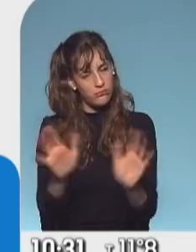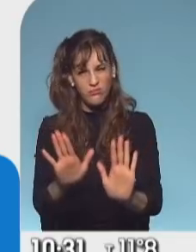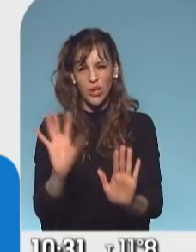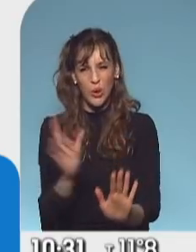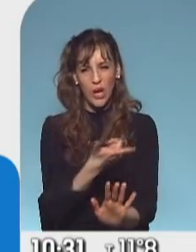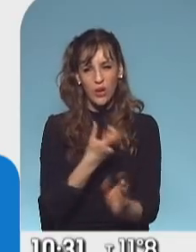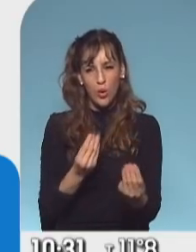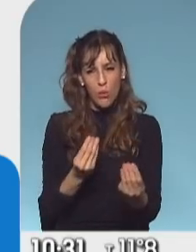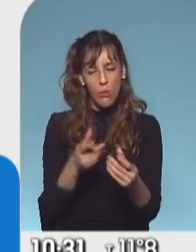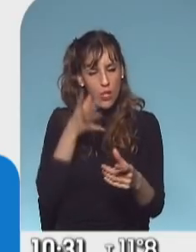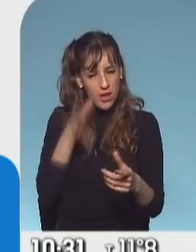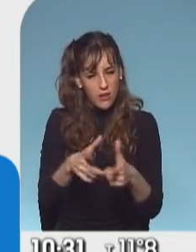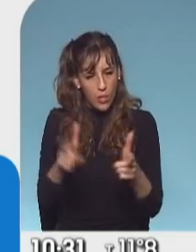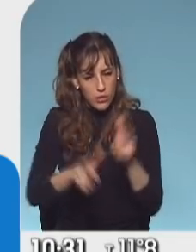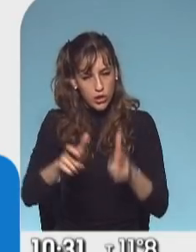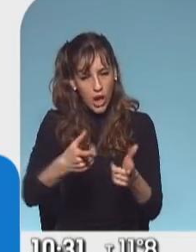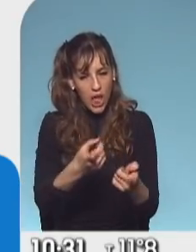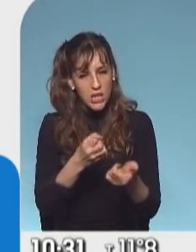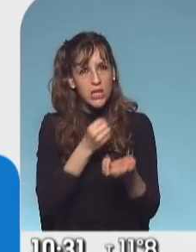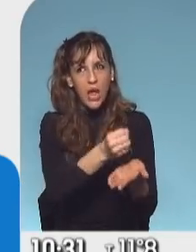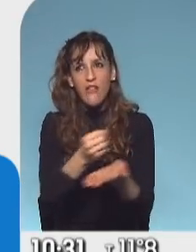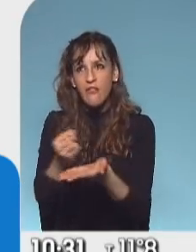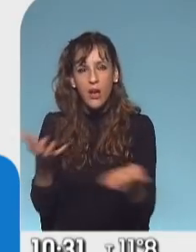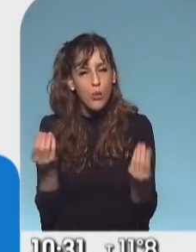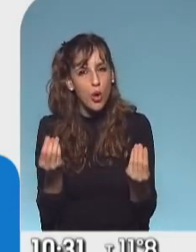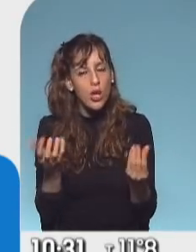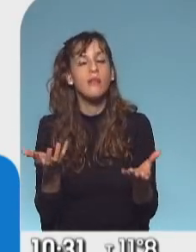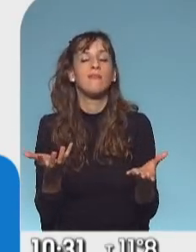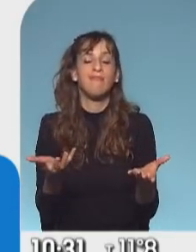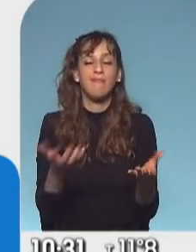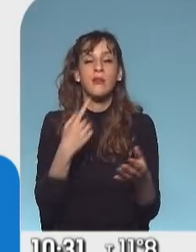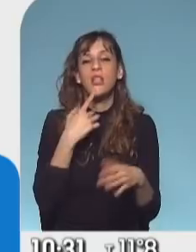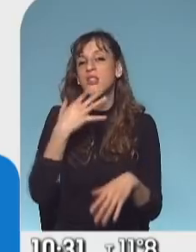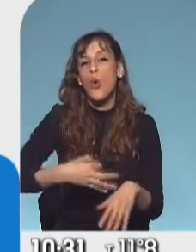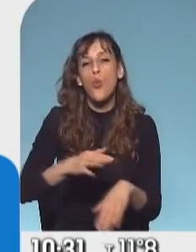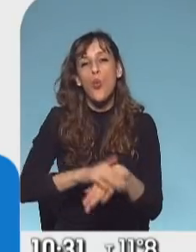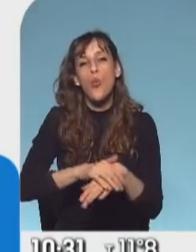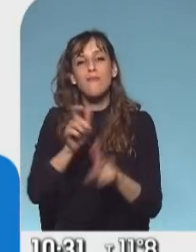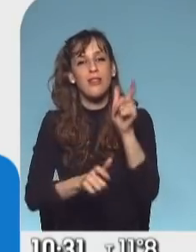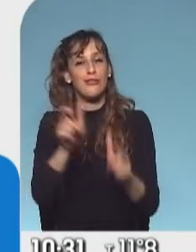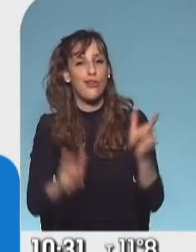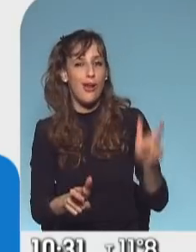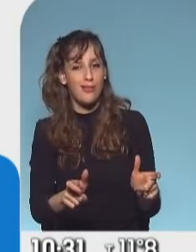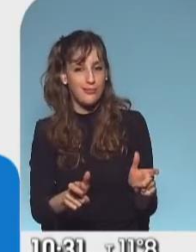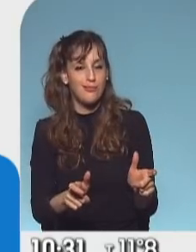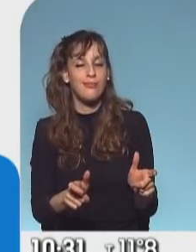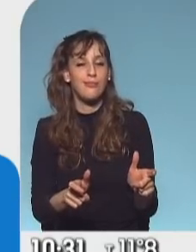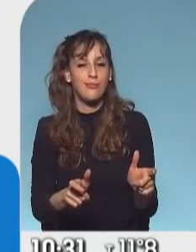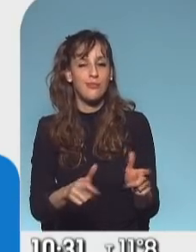que crezca esto así? Y algunos me decían, no, lo que pasa es que debe haber estudiantes